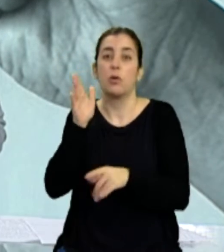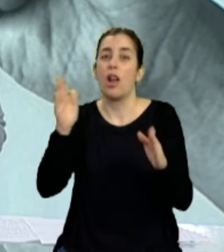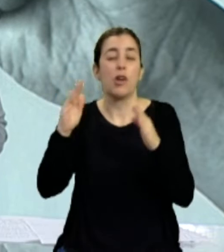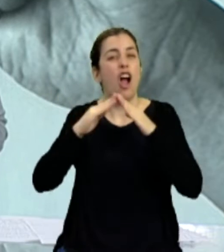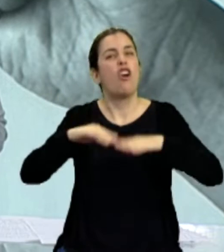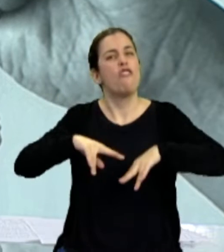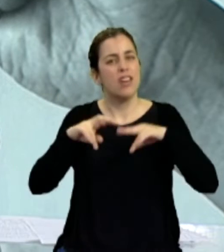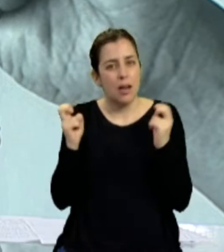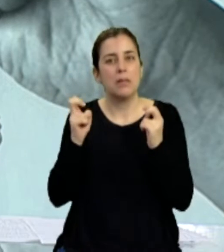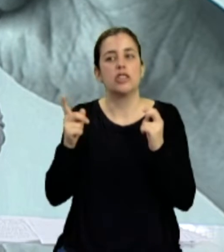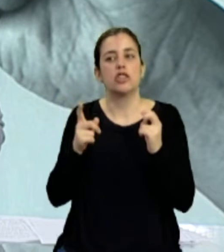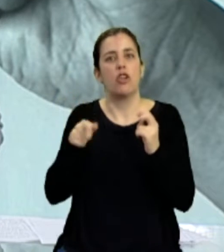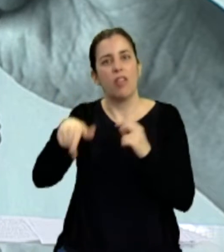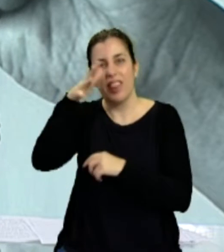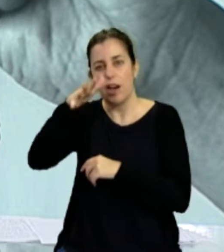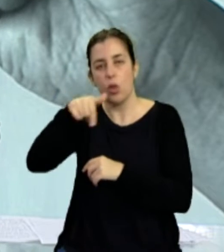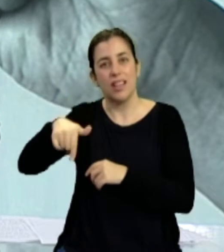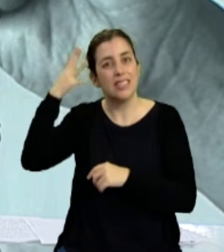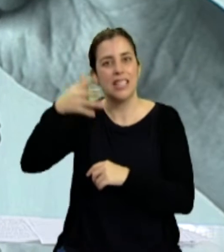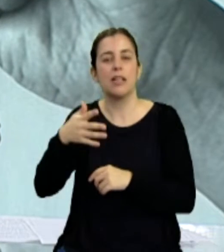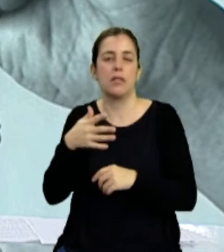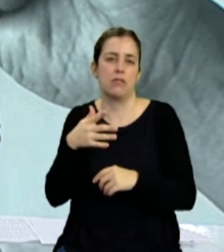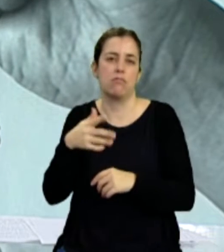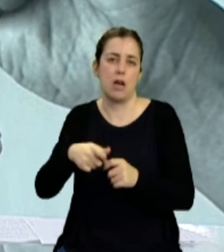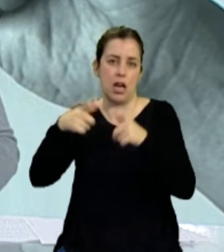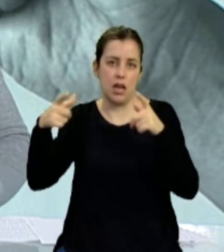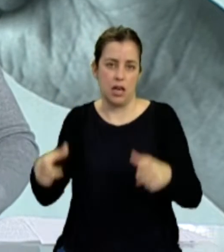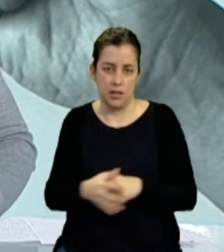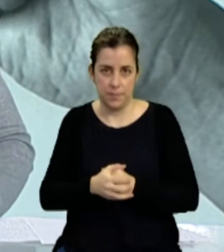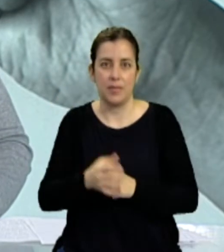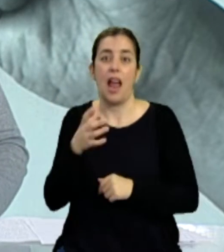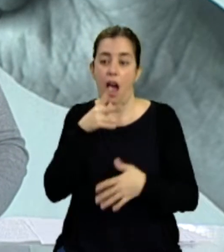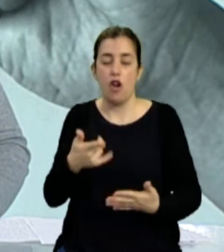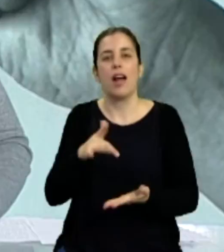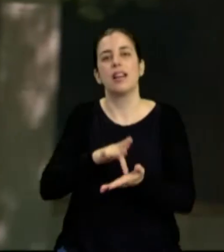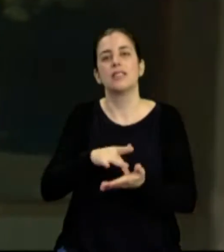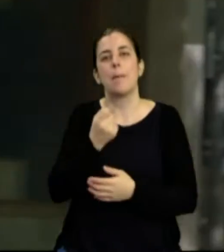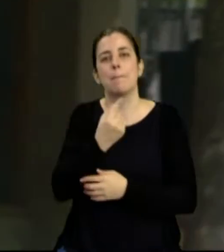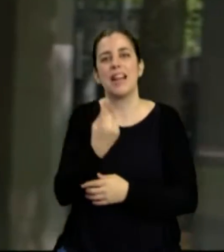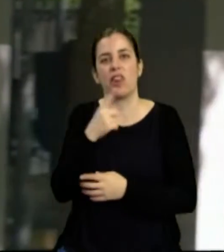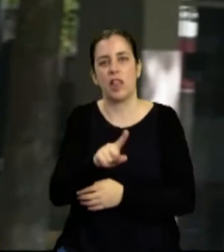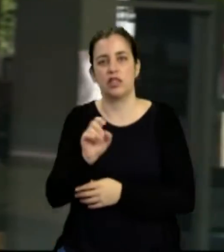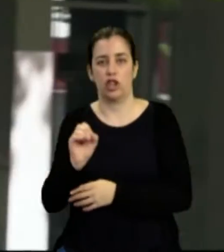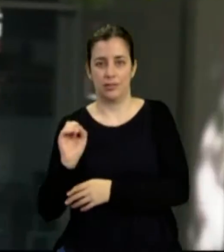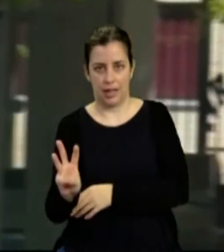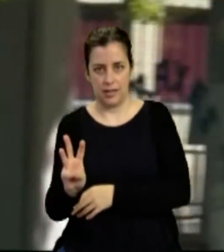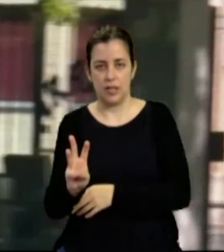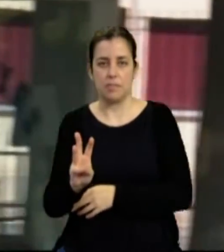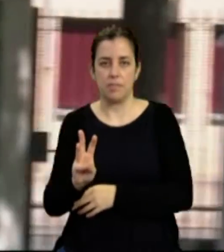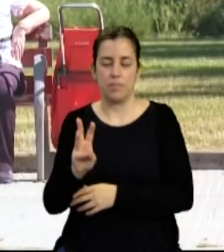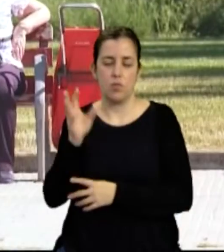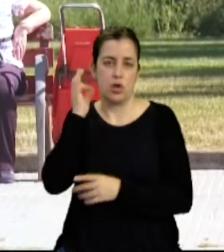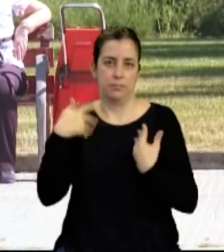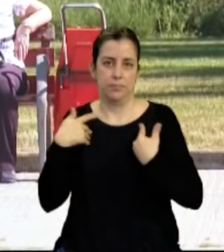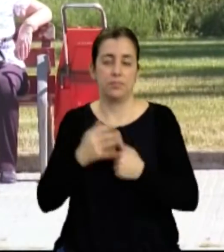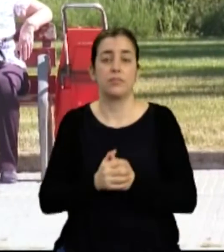en Navarra un 30%. Actualmente hay 1.103 casos activos en nuestra comunidad. La violencia contra las mujeres